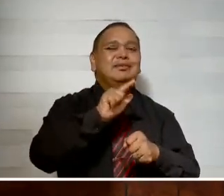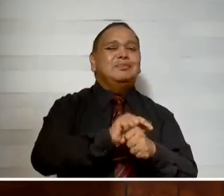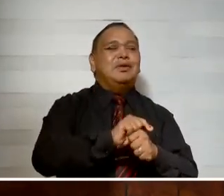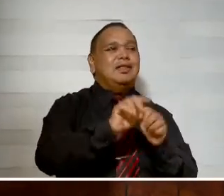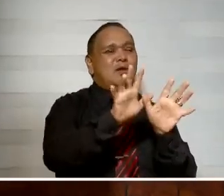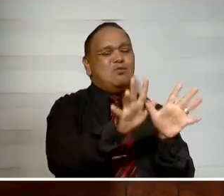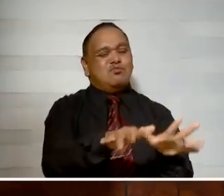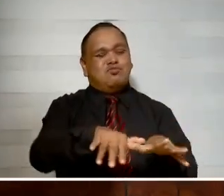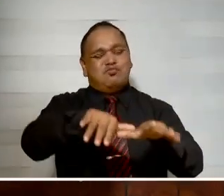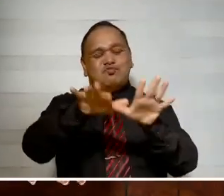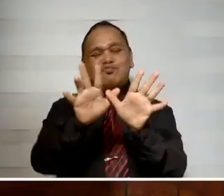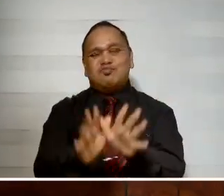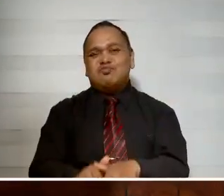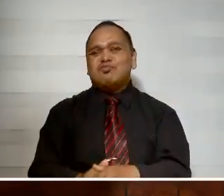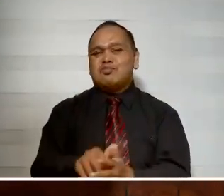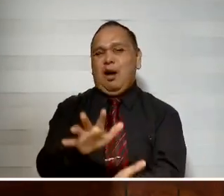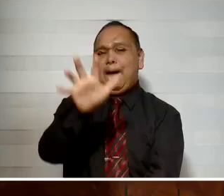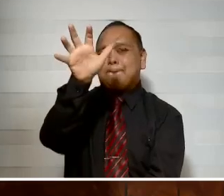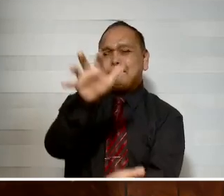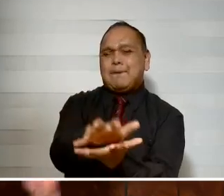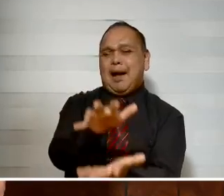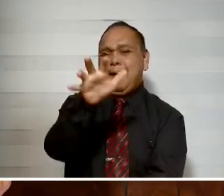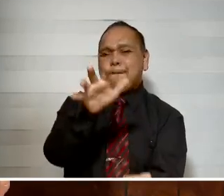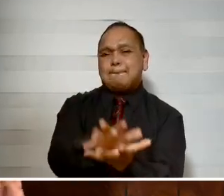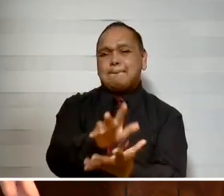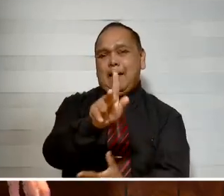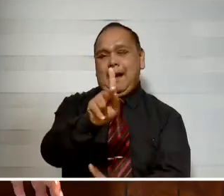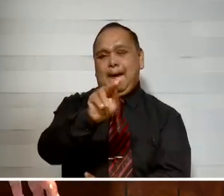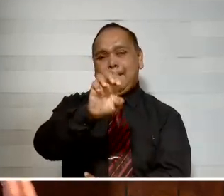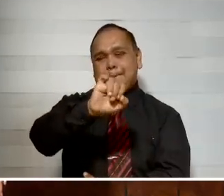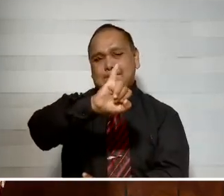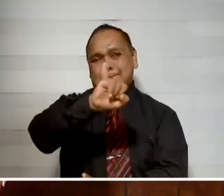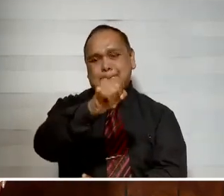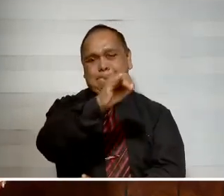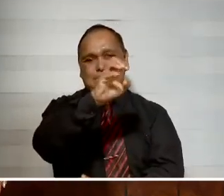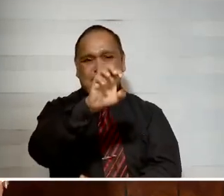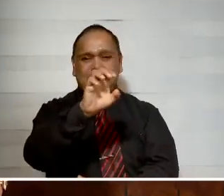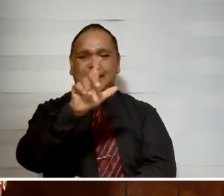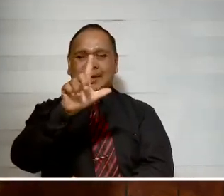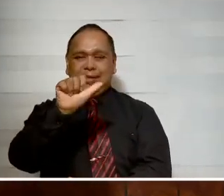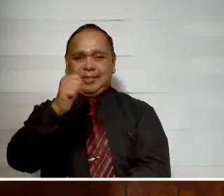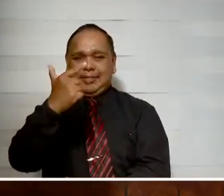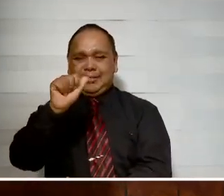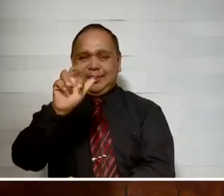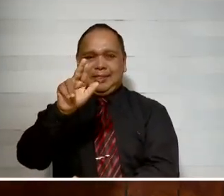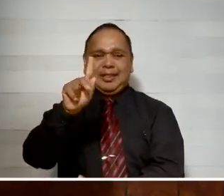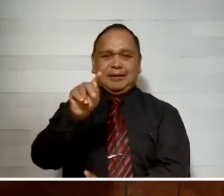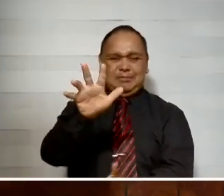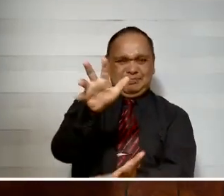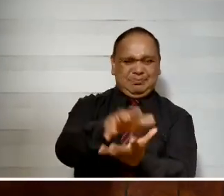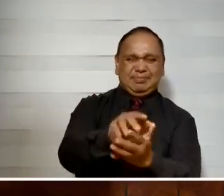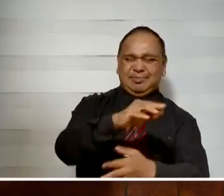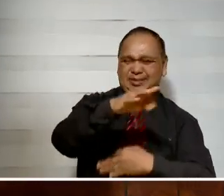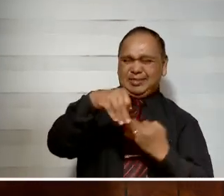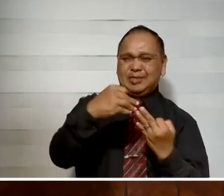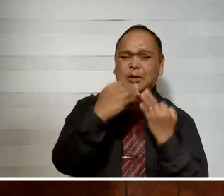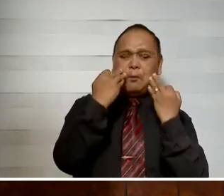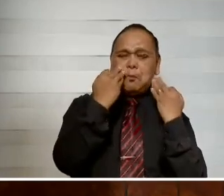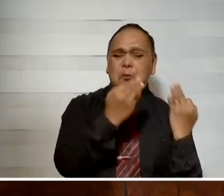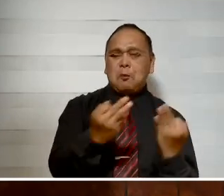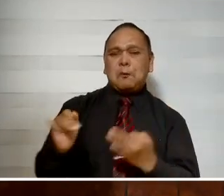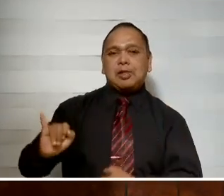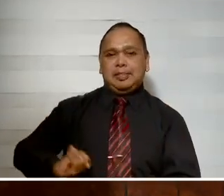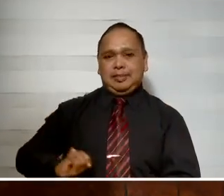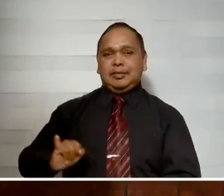y los pejelagartos se van a embelesar. Así que, y bueno, Palizada es un pueblo tan agradecido, ¿no? Le digo, mi